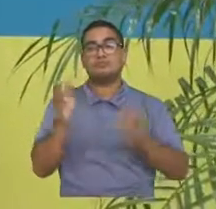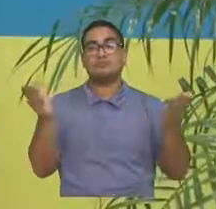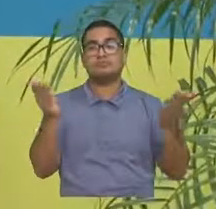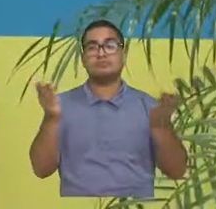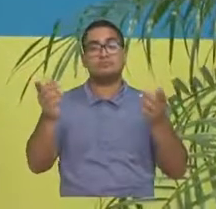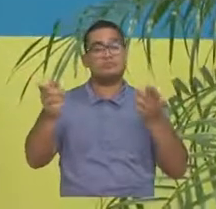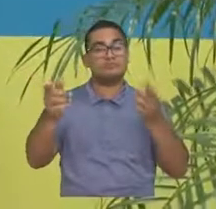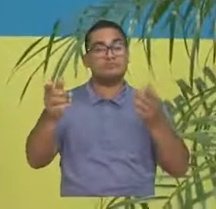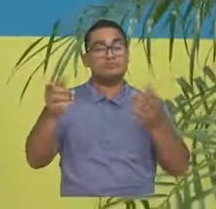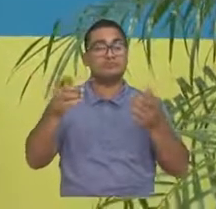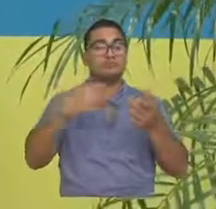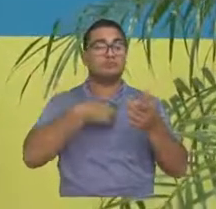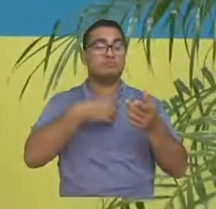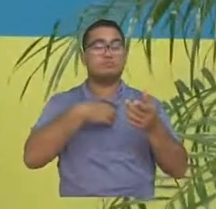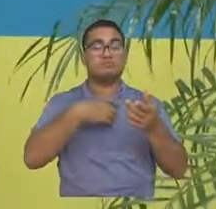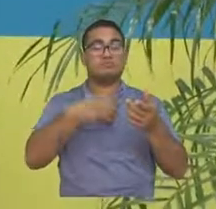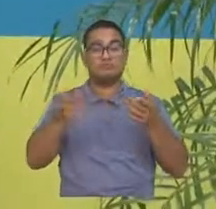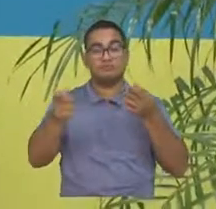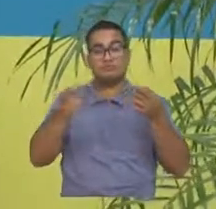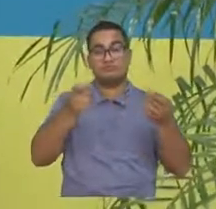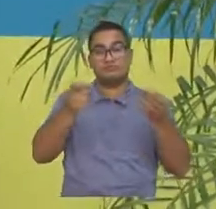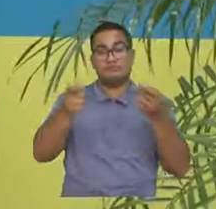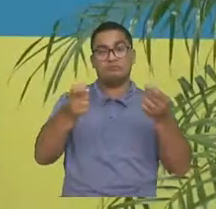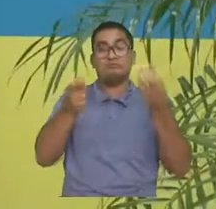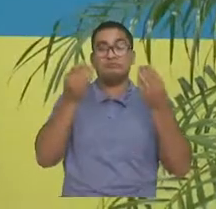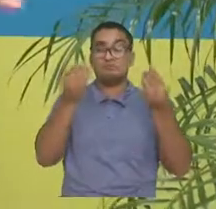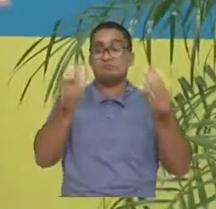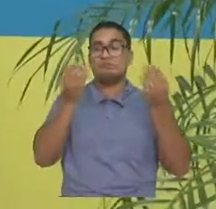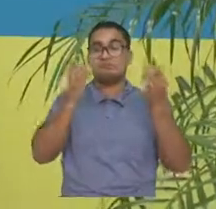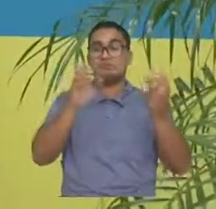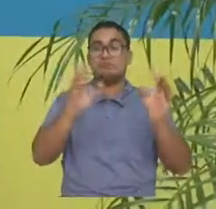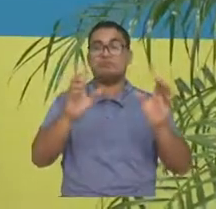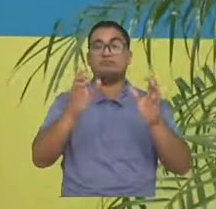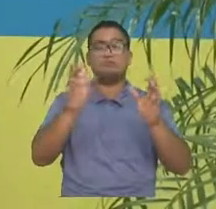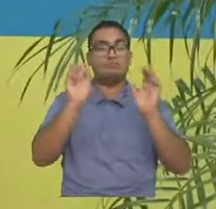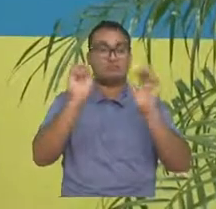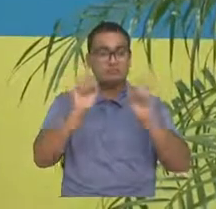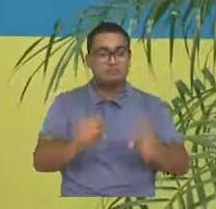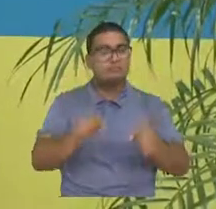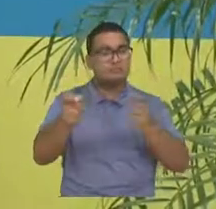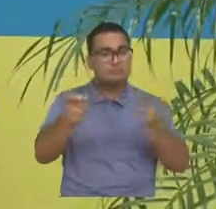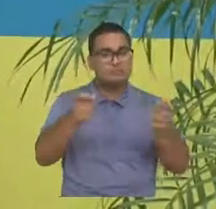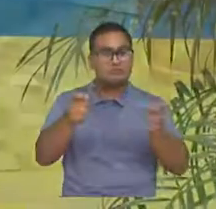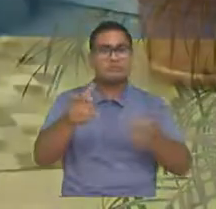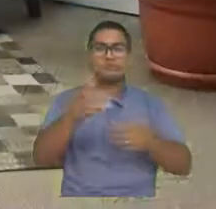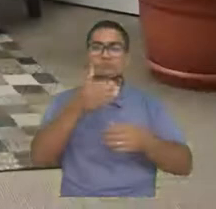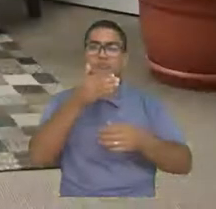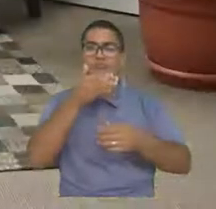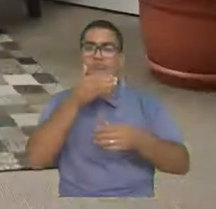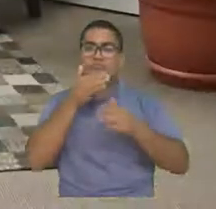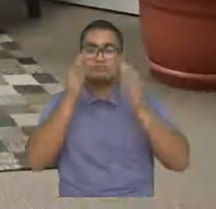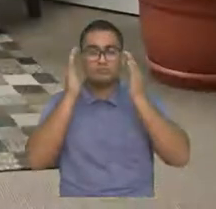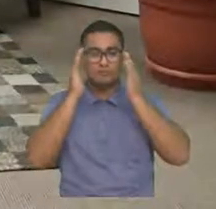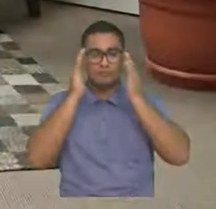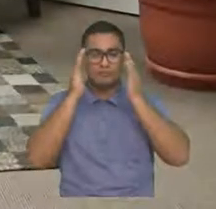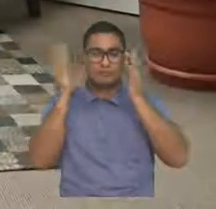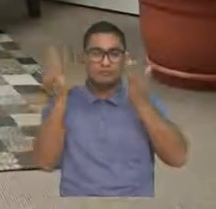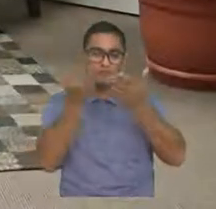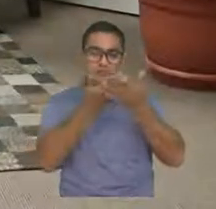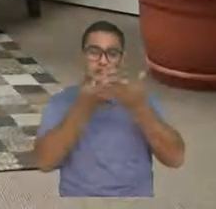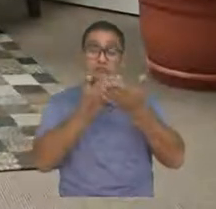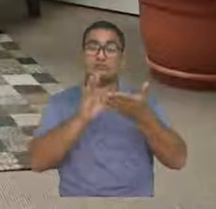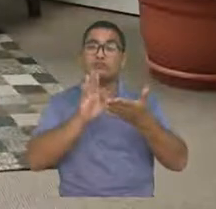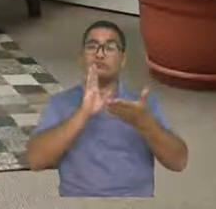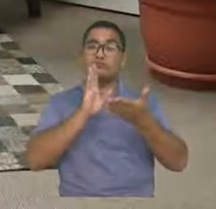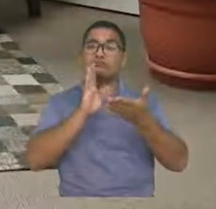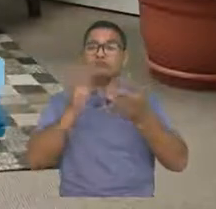control, el exceso de cosas que queremos controlar. Hay un estudio que habla cómo se mide la